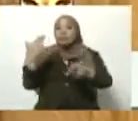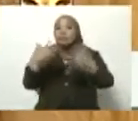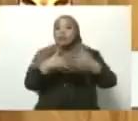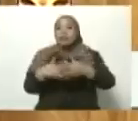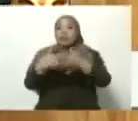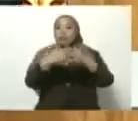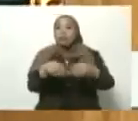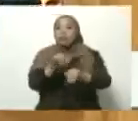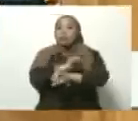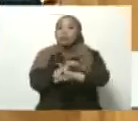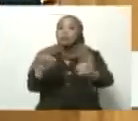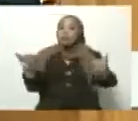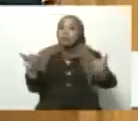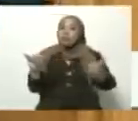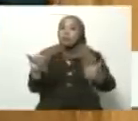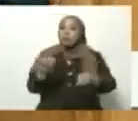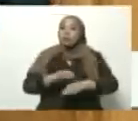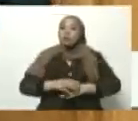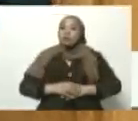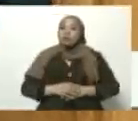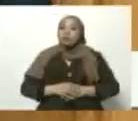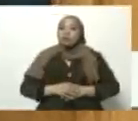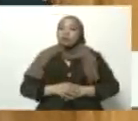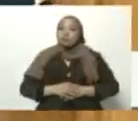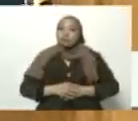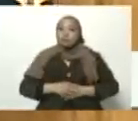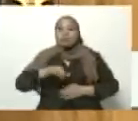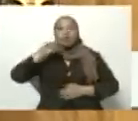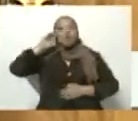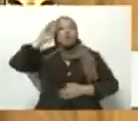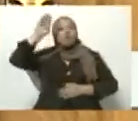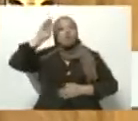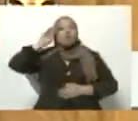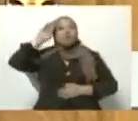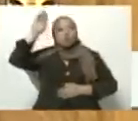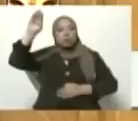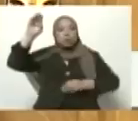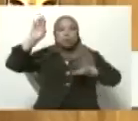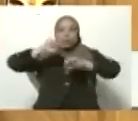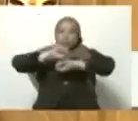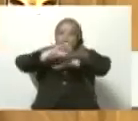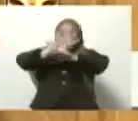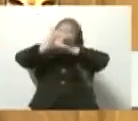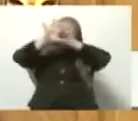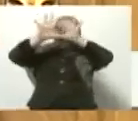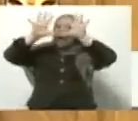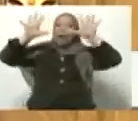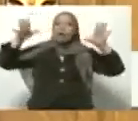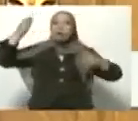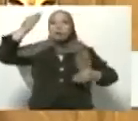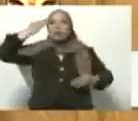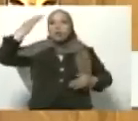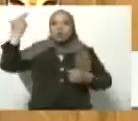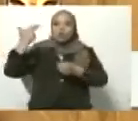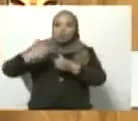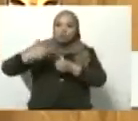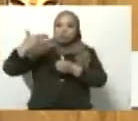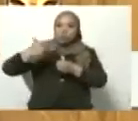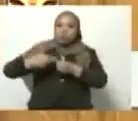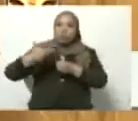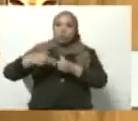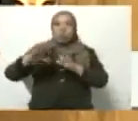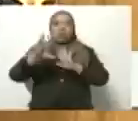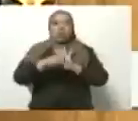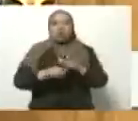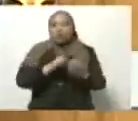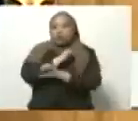terminar, miren, un poquito la visión hacia el futuro. Ya dije que el petróleo es clave, ¿verdad? Trump, el petróleo, como Siria, se lo quiero quitar, dame